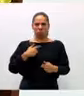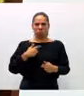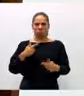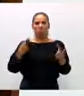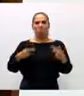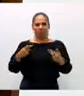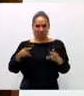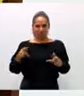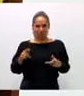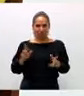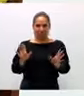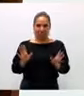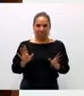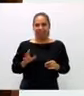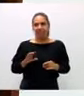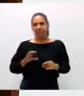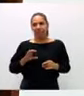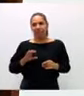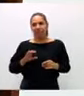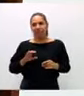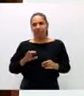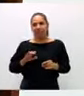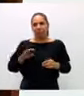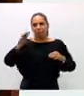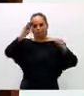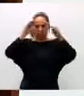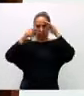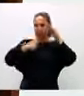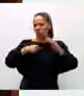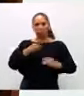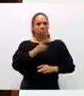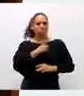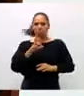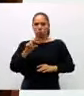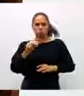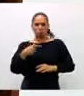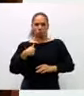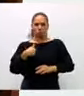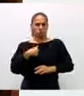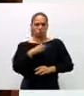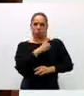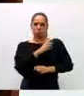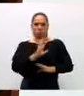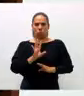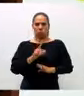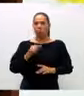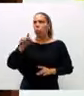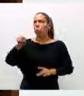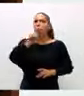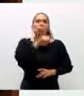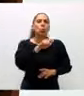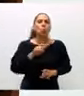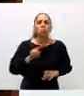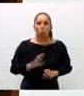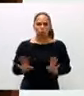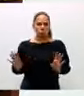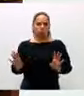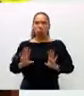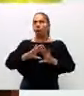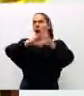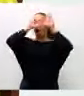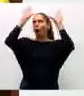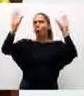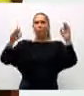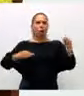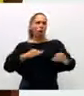externo. Todo lo que pasa es culpa o responsabilidad de otros, del universo, de la luz,